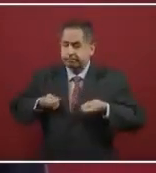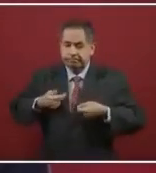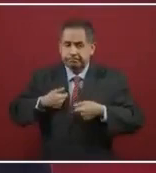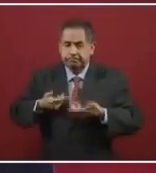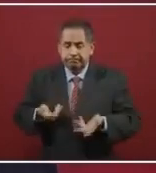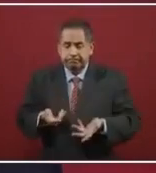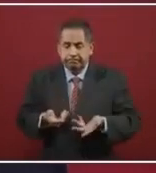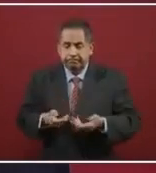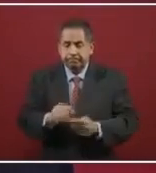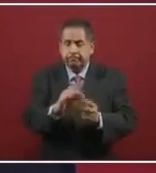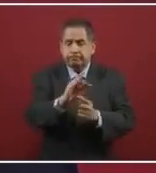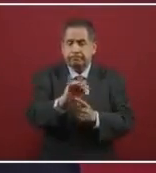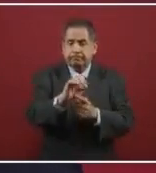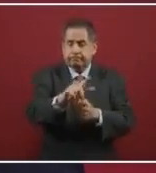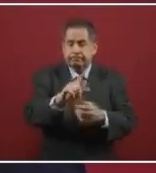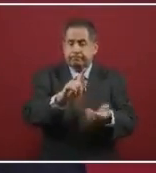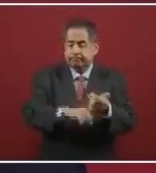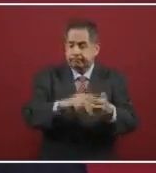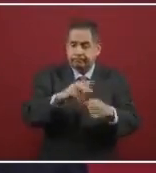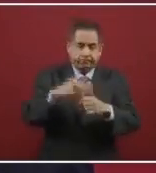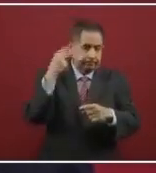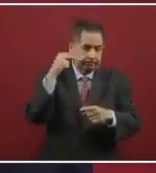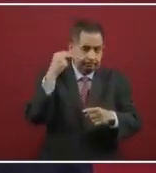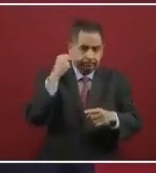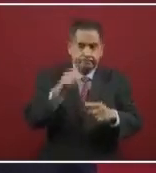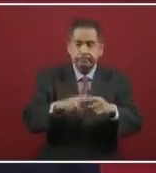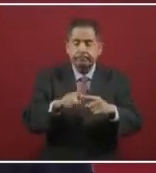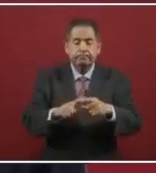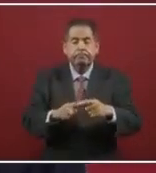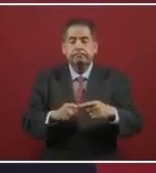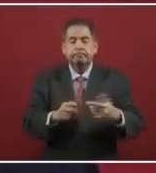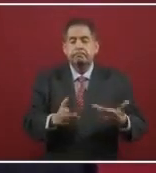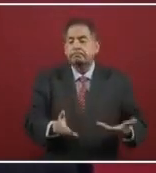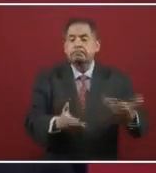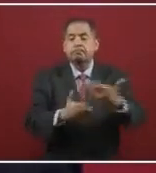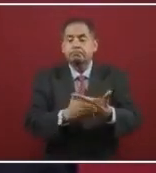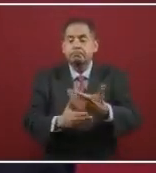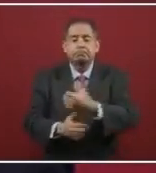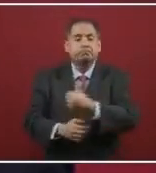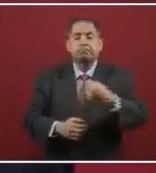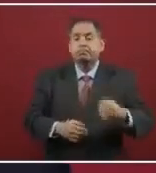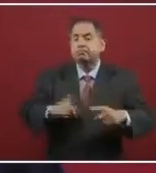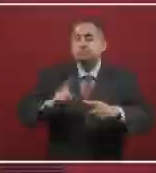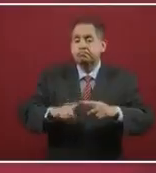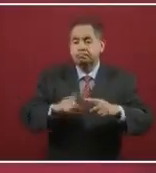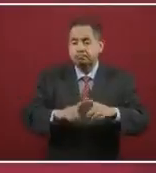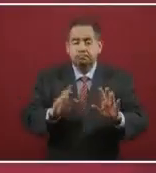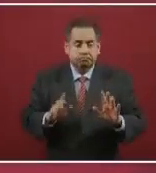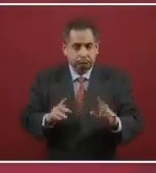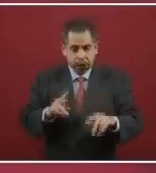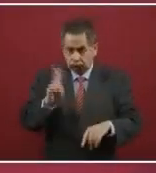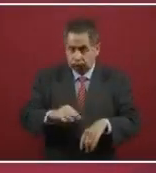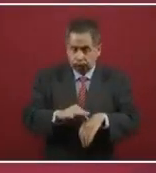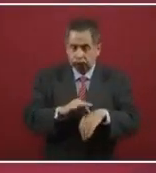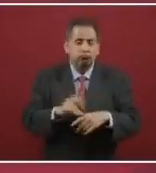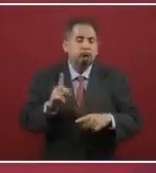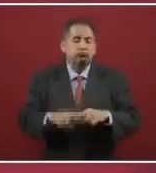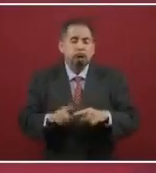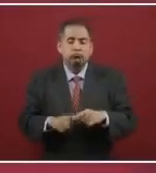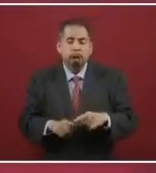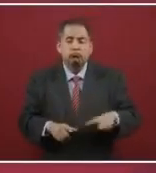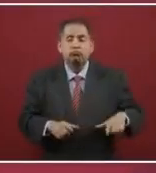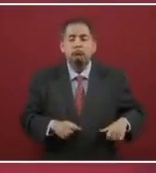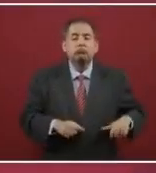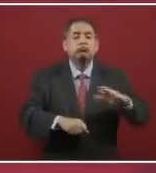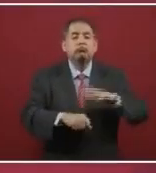El fiscal de Veracruz lo propuso en los hechos el